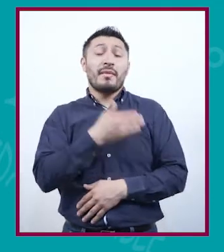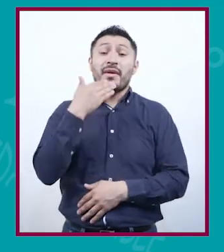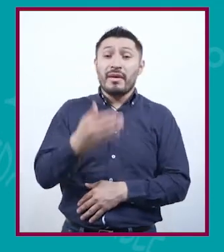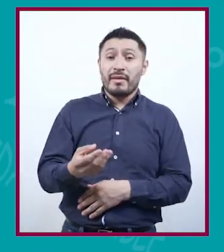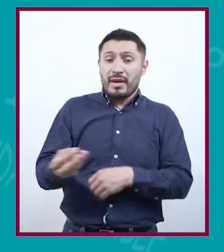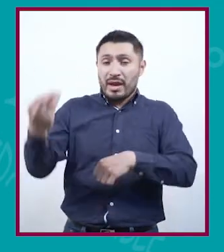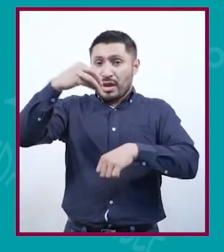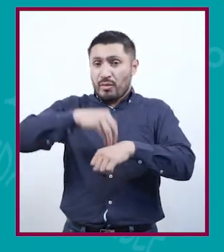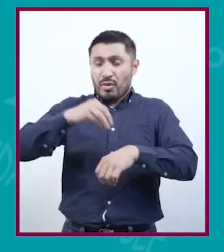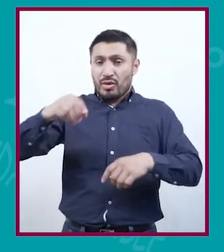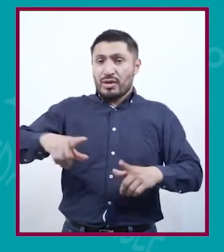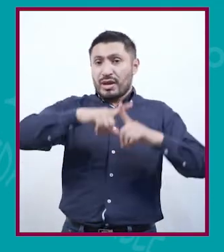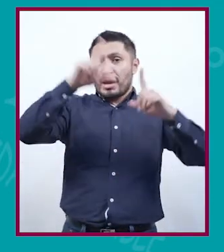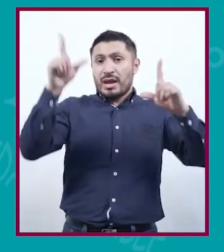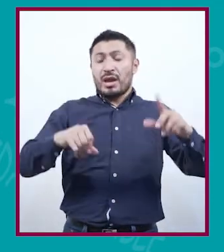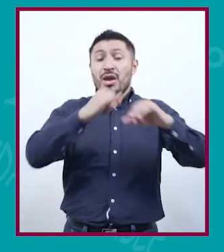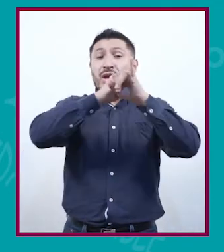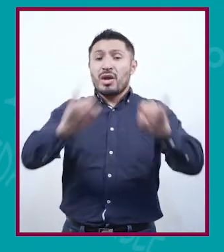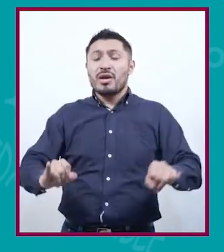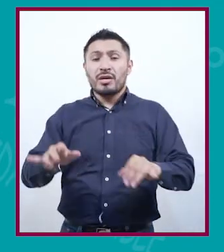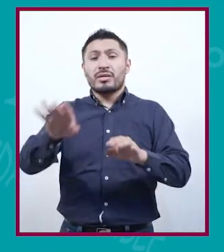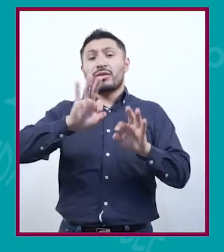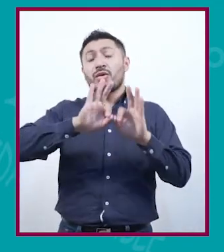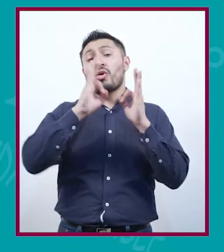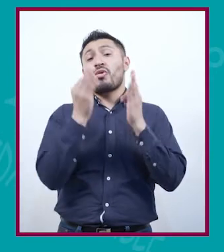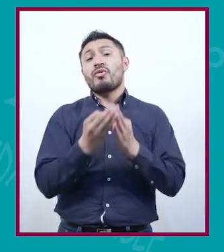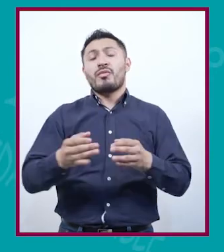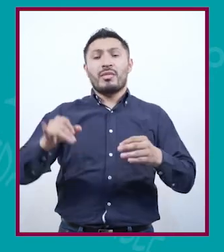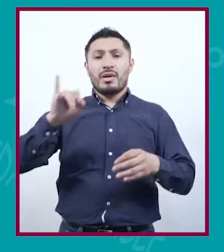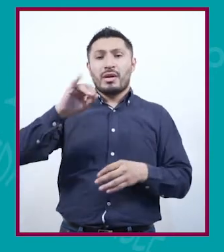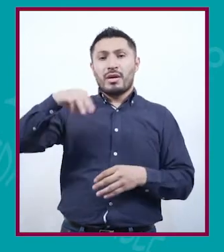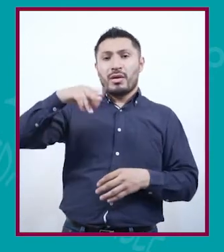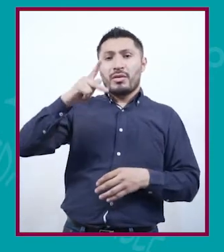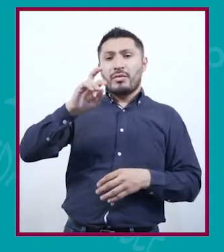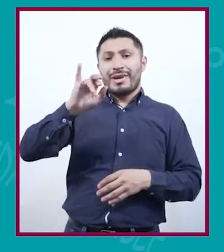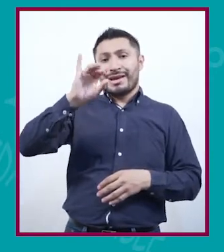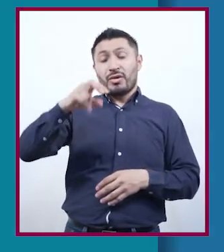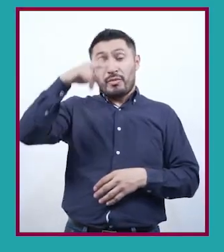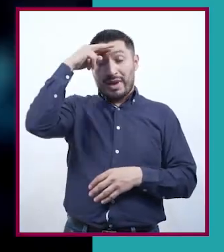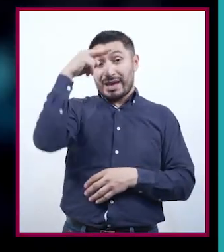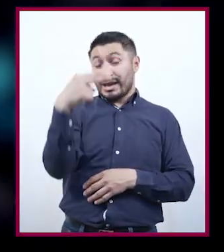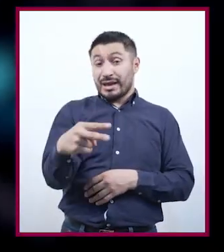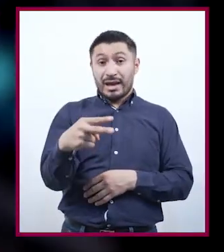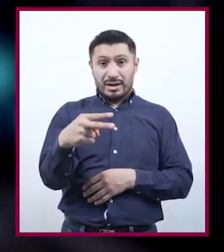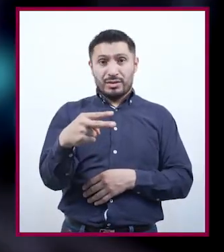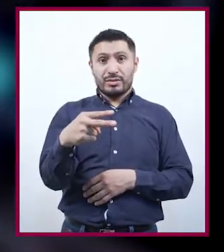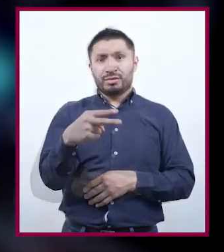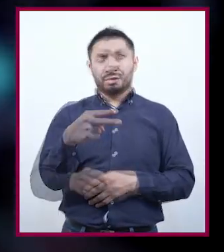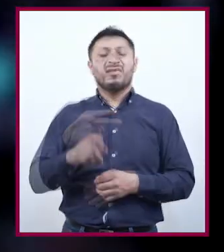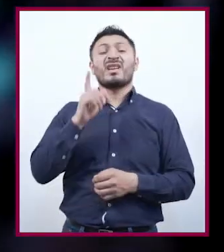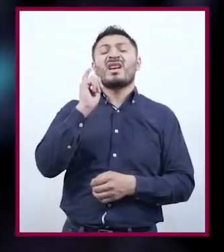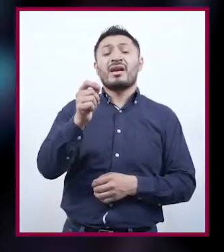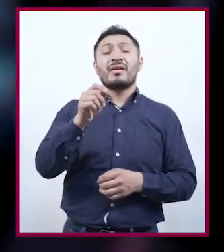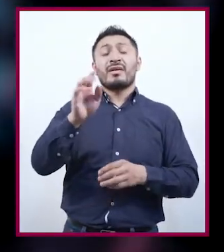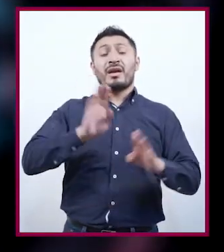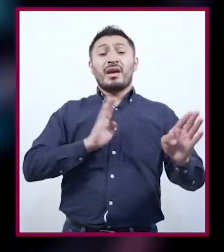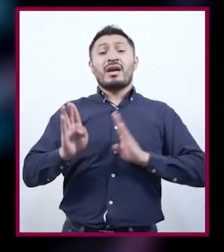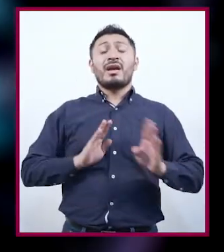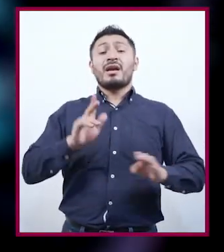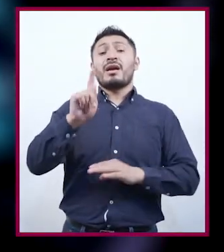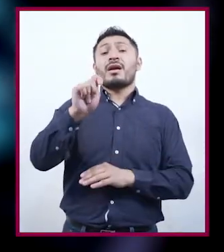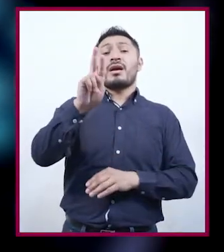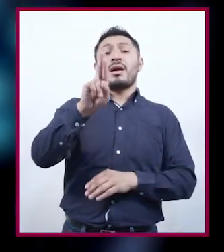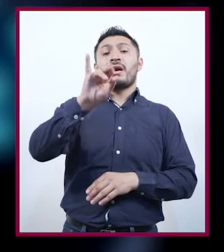España y establecer el Estado Nacional Independiente bajo la forma de Imperio Mexicano. ¿Qué fue el